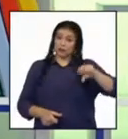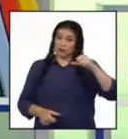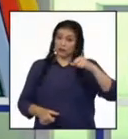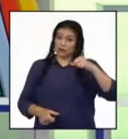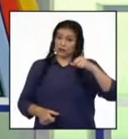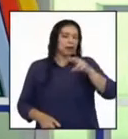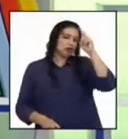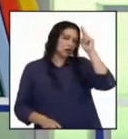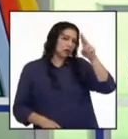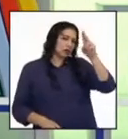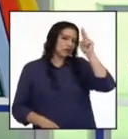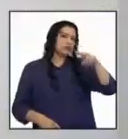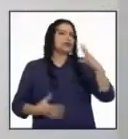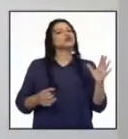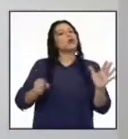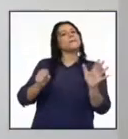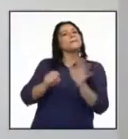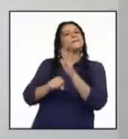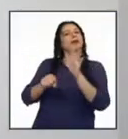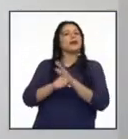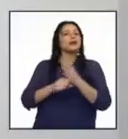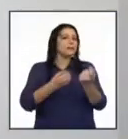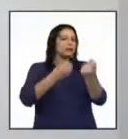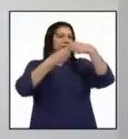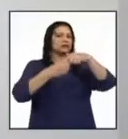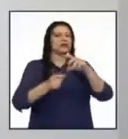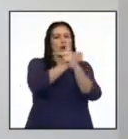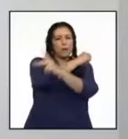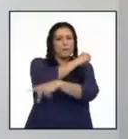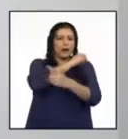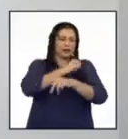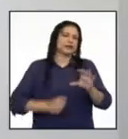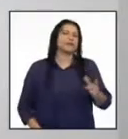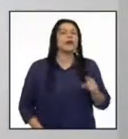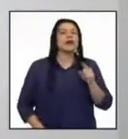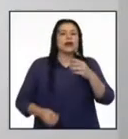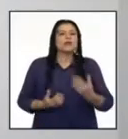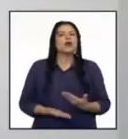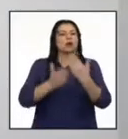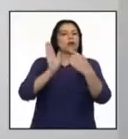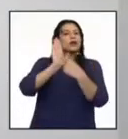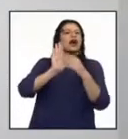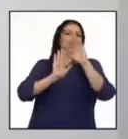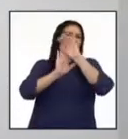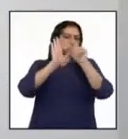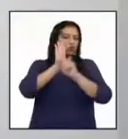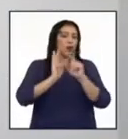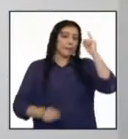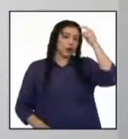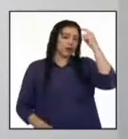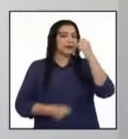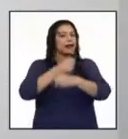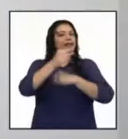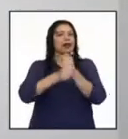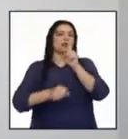sin reconocerle su plena ciudadanía. Les muestro cómo quedó establecido en la Constitución Política